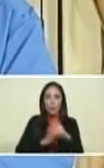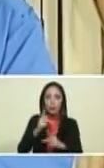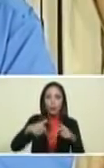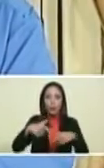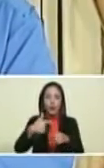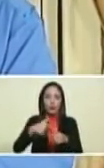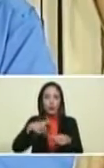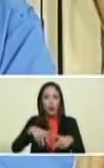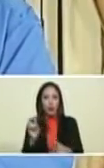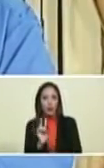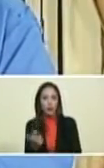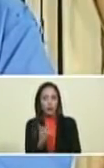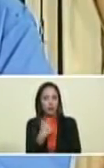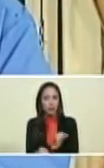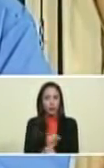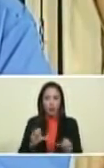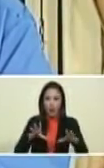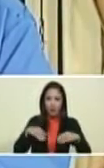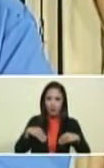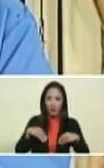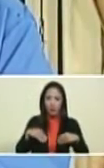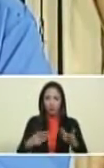eso? ¿Podemos aceptarlo? No.